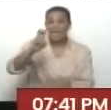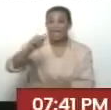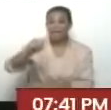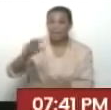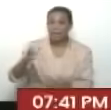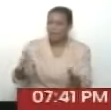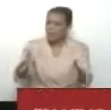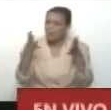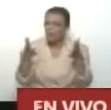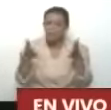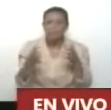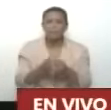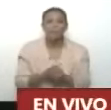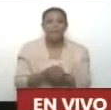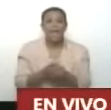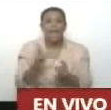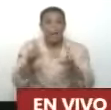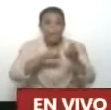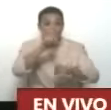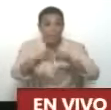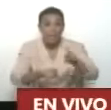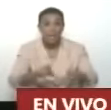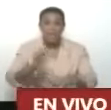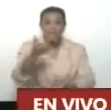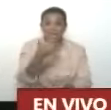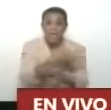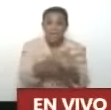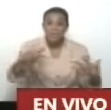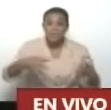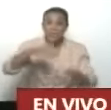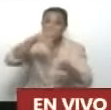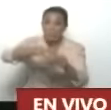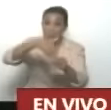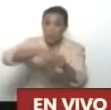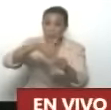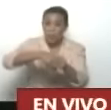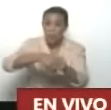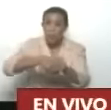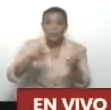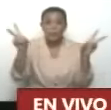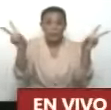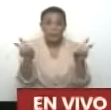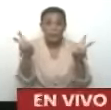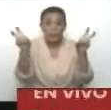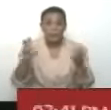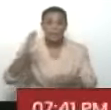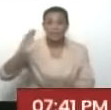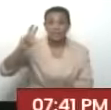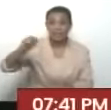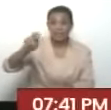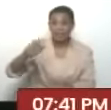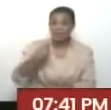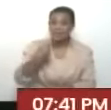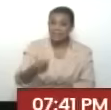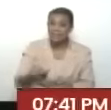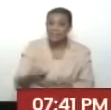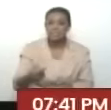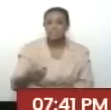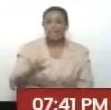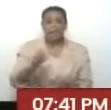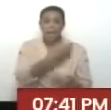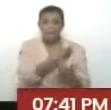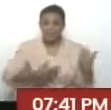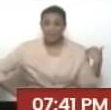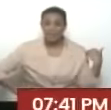abrumadora victoria del sí en el referéndum con más de 10 millones de votos. El titular del Consejo Nacional Electoral, Elvis